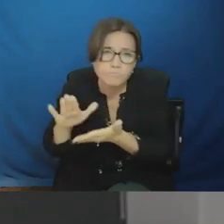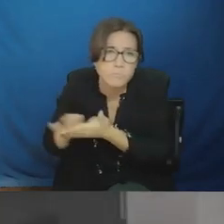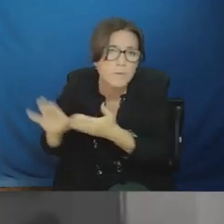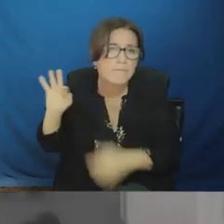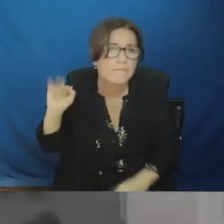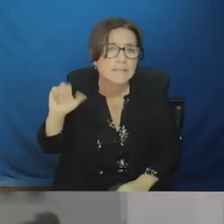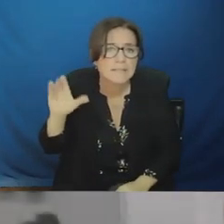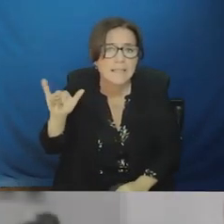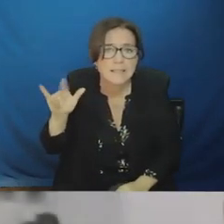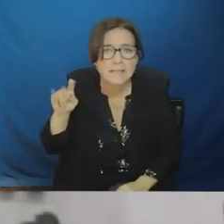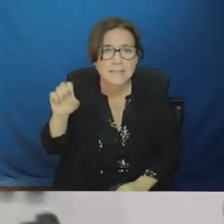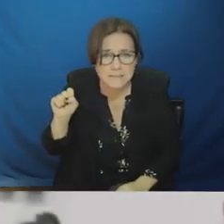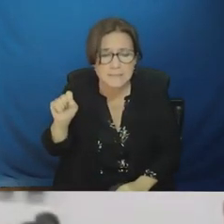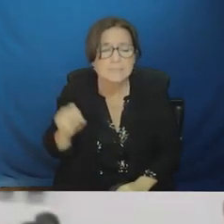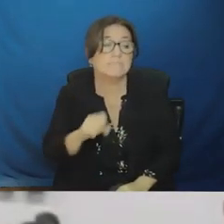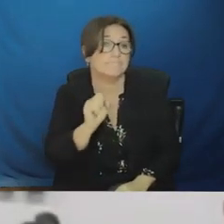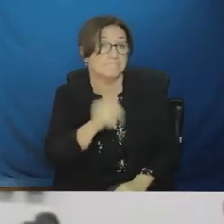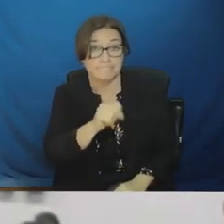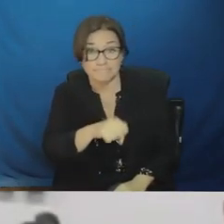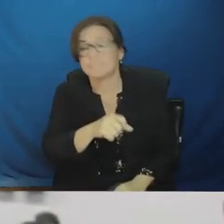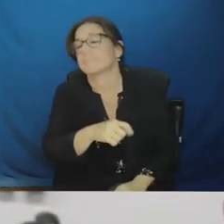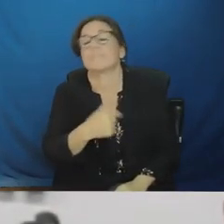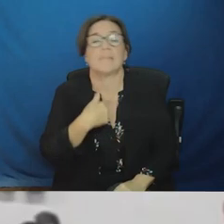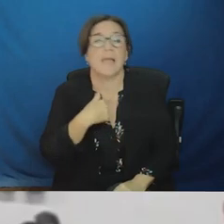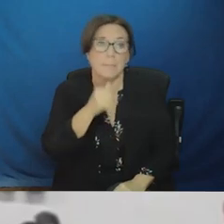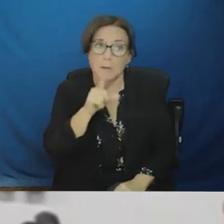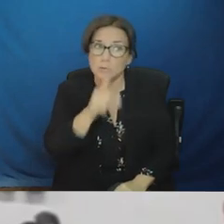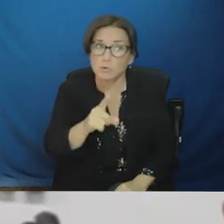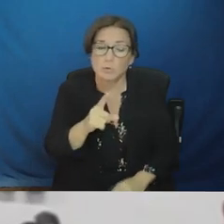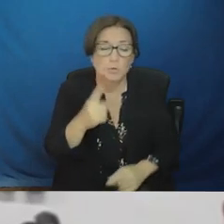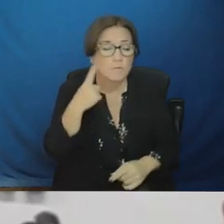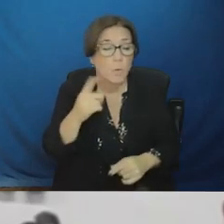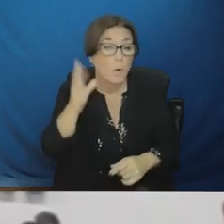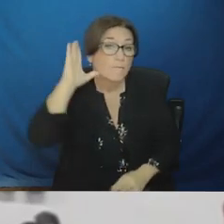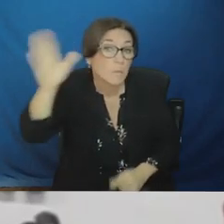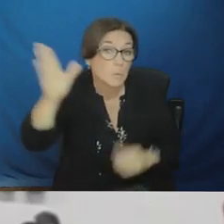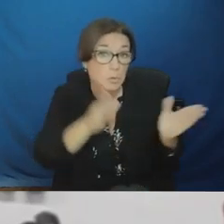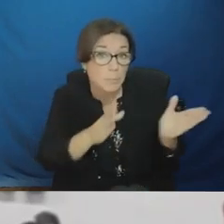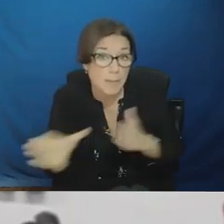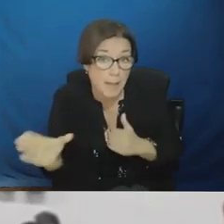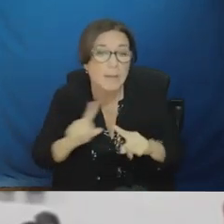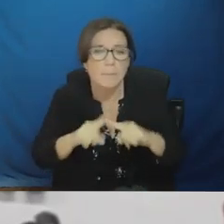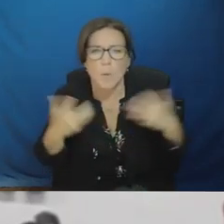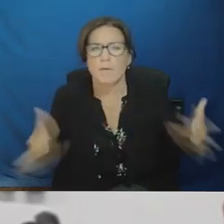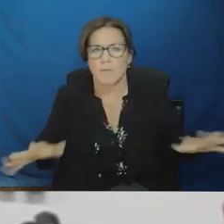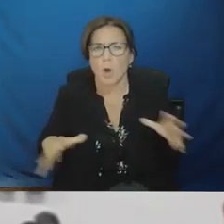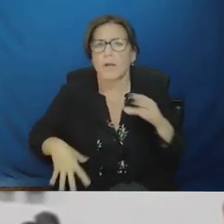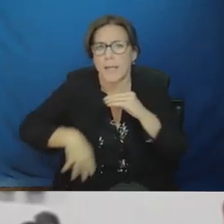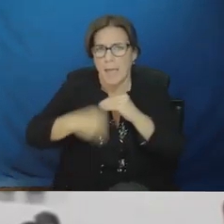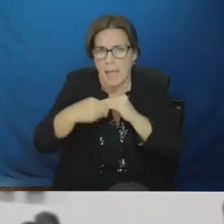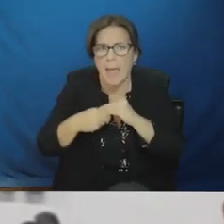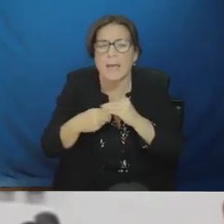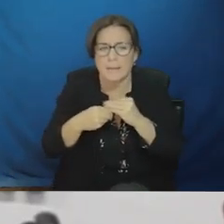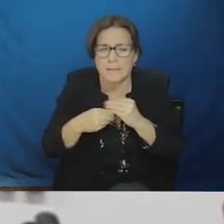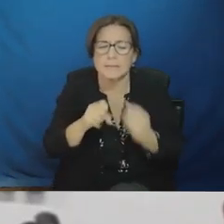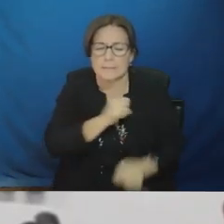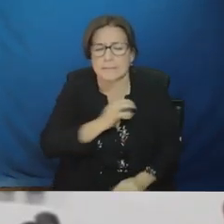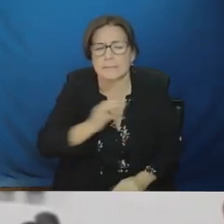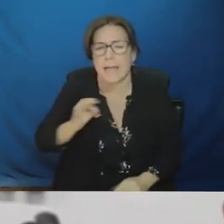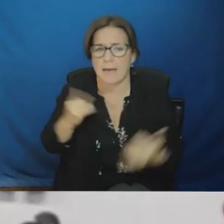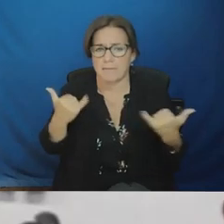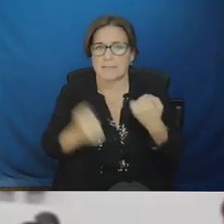compra y de recursos humanos pero qué tal para las instalaciones no sé cuáles son los planes futuros para